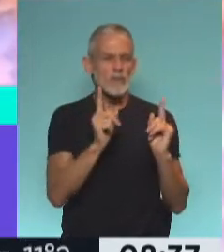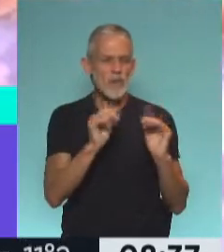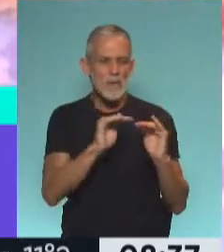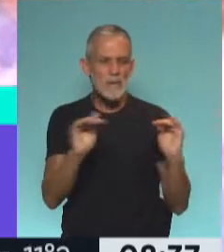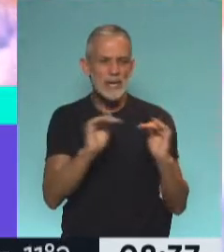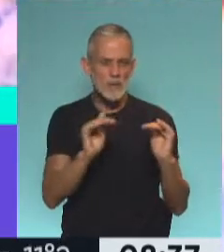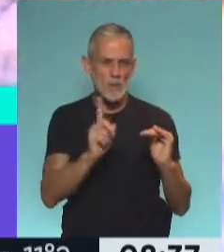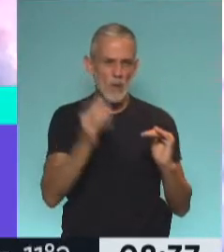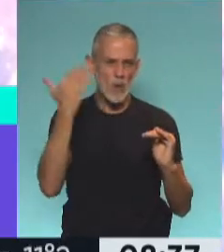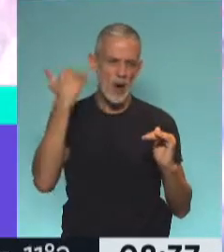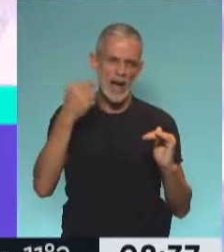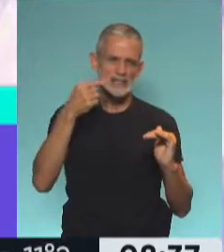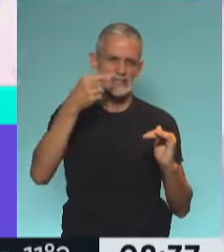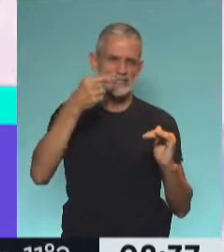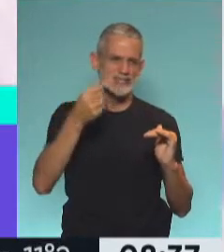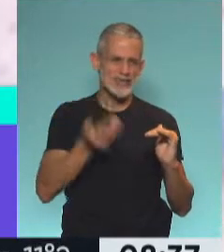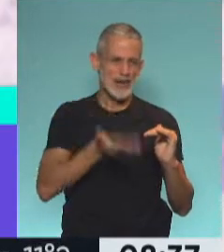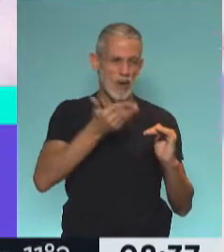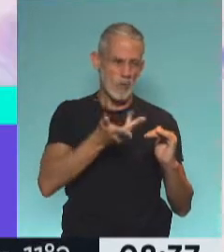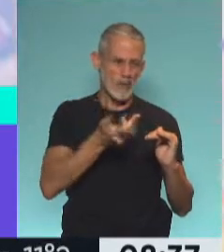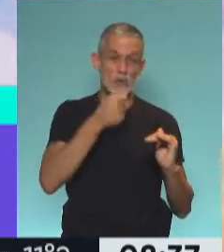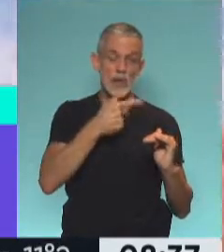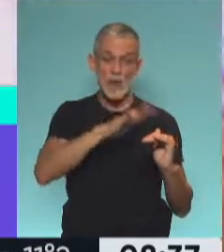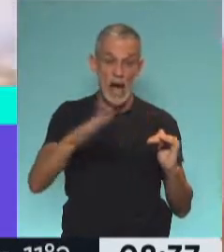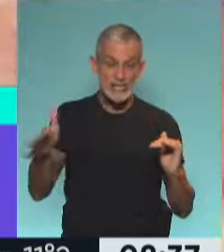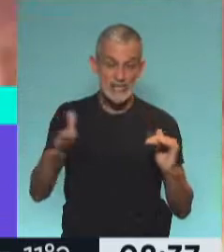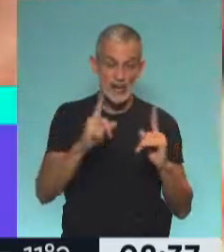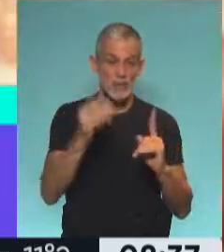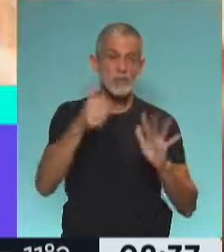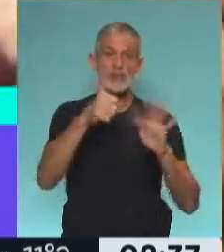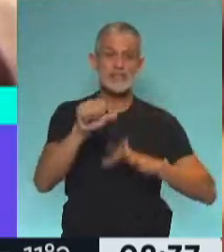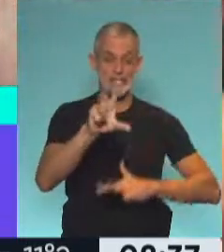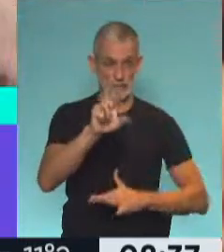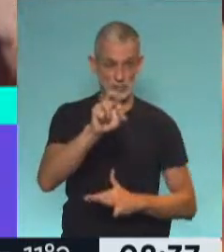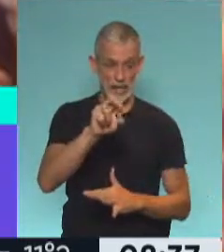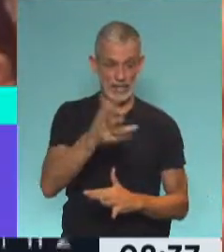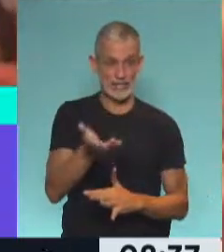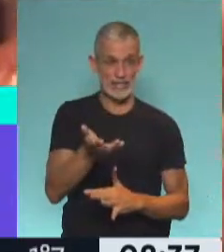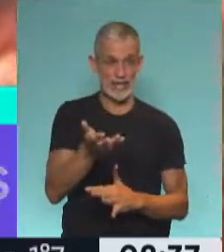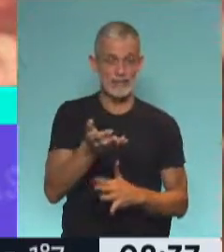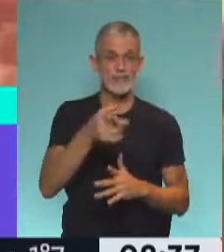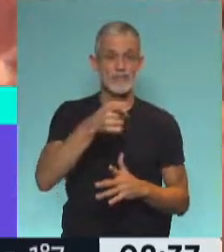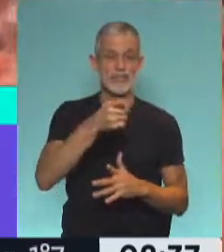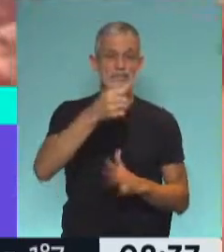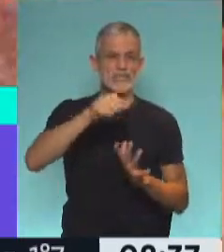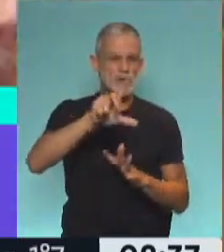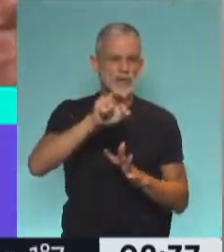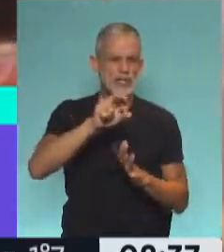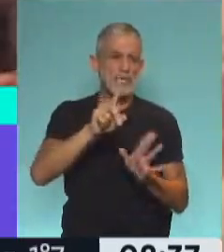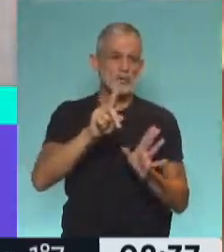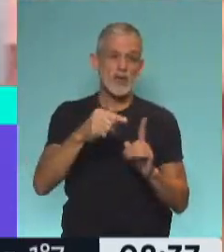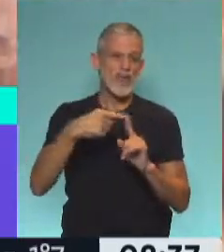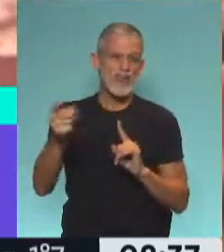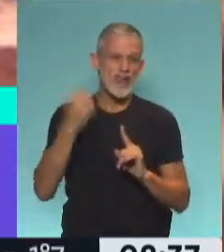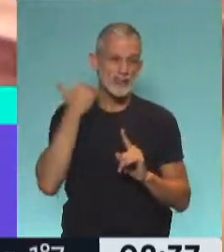que venimos hace la última suba. Por ejemplo, el asado, como te había dicho, a 6.30. Generalmente, estas carnes generalmente vienen directamente